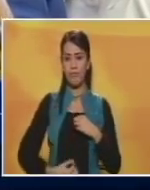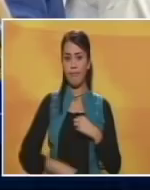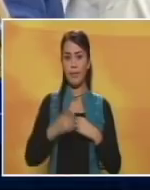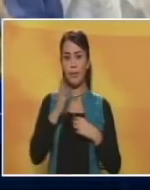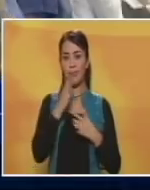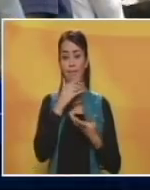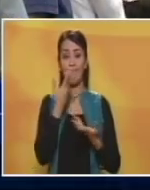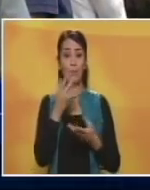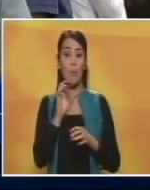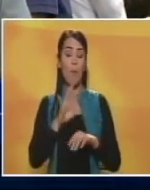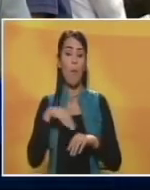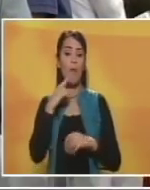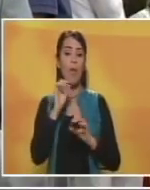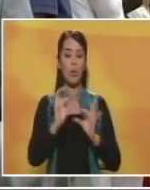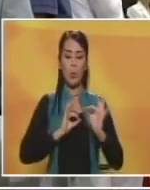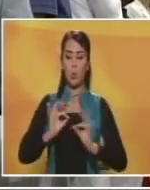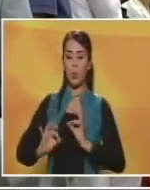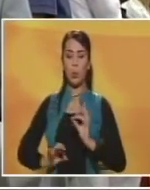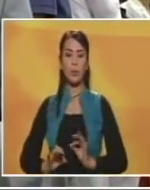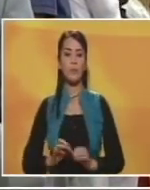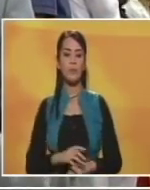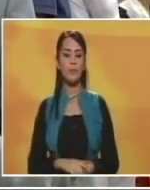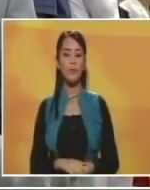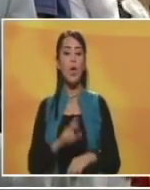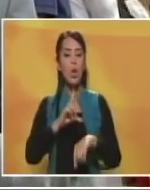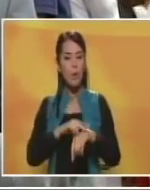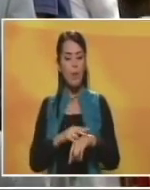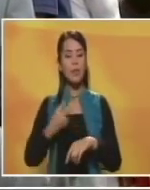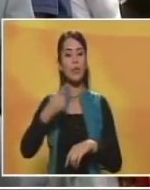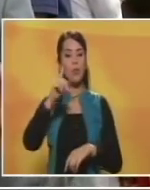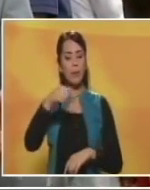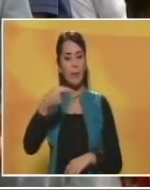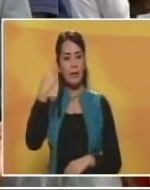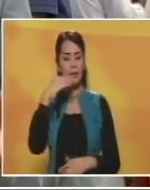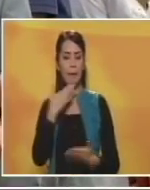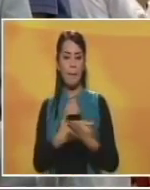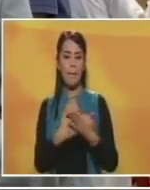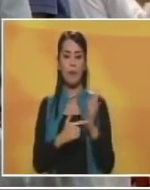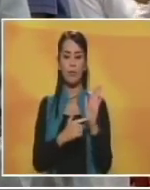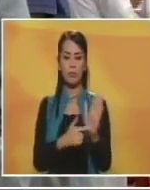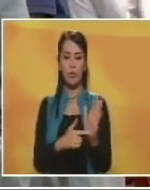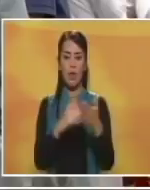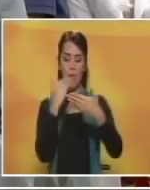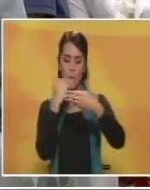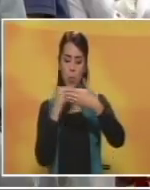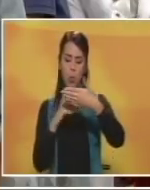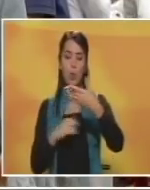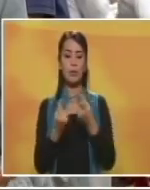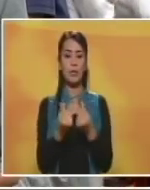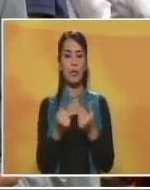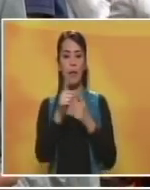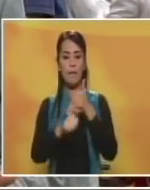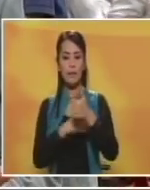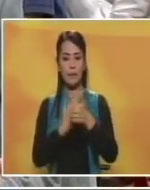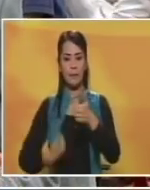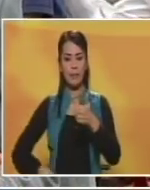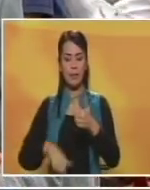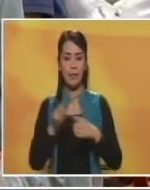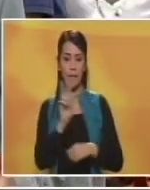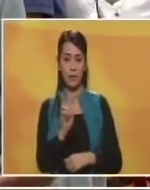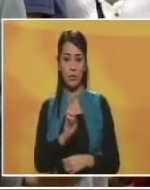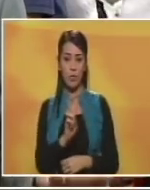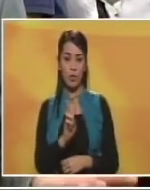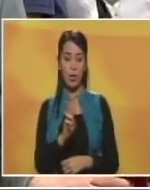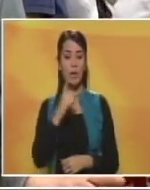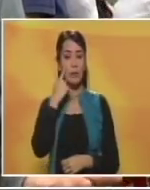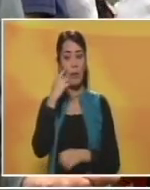ahí se contaminan. Los médicos finalmente también señalaron que ayer presentaron una propuesta de tabla salarial ante la vicepresidencia de la República